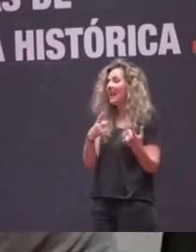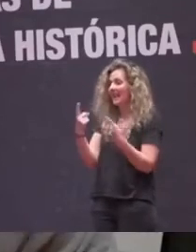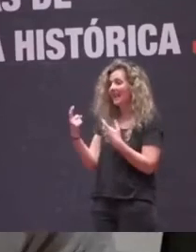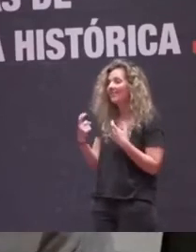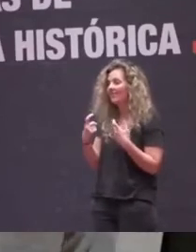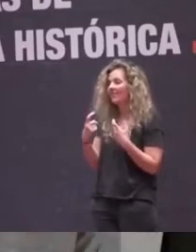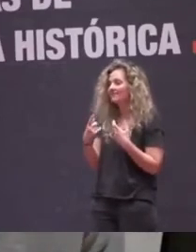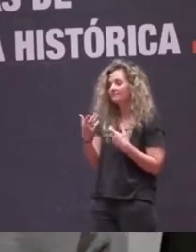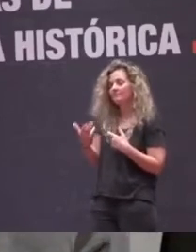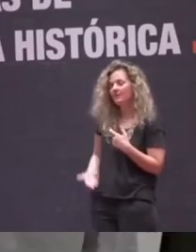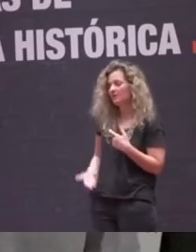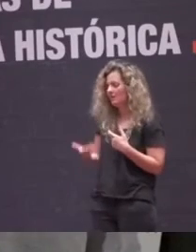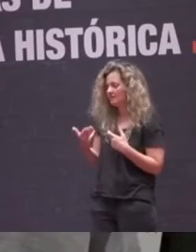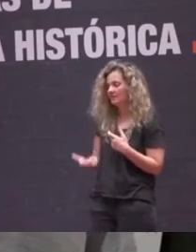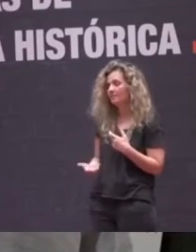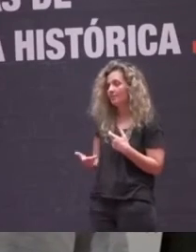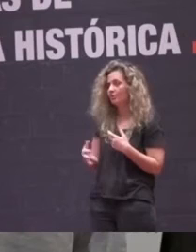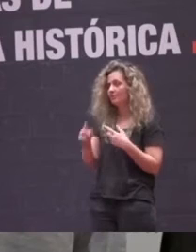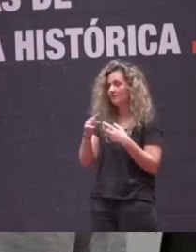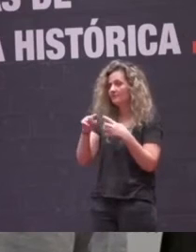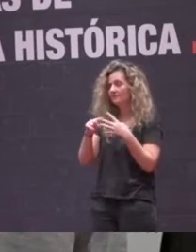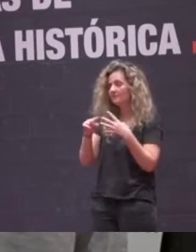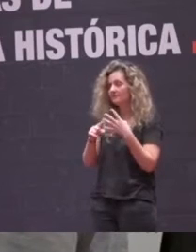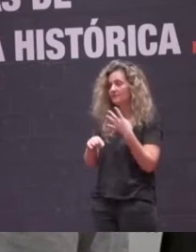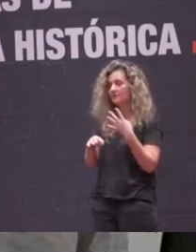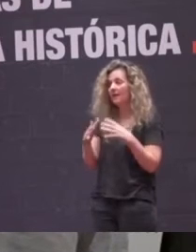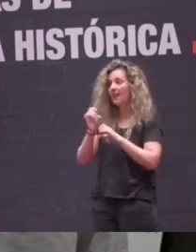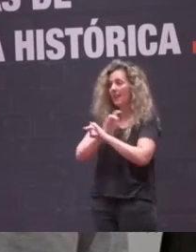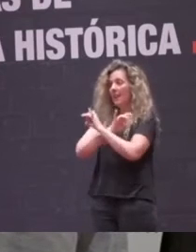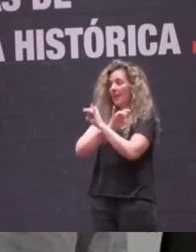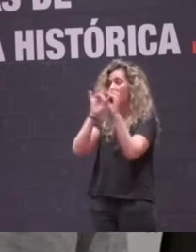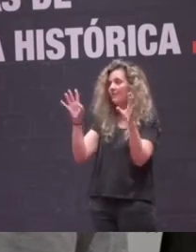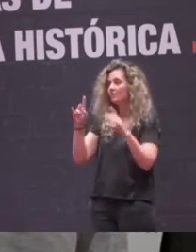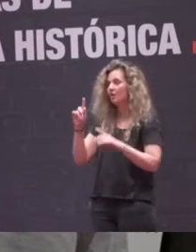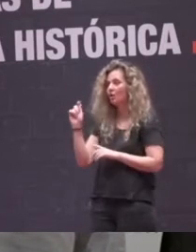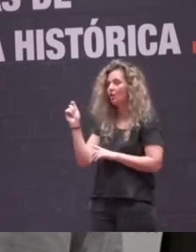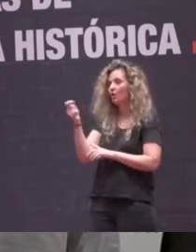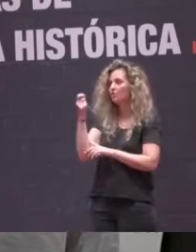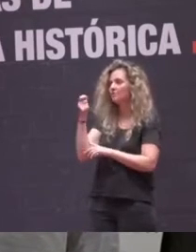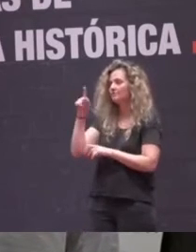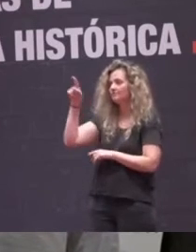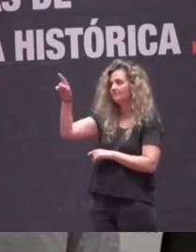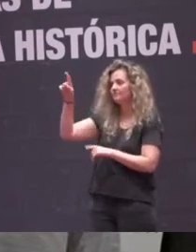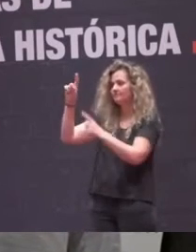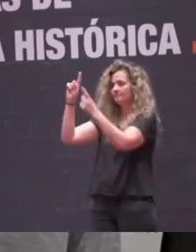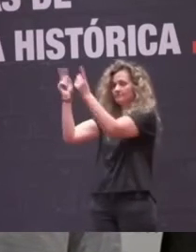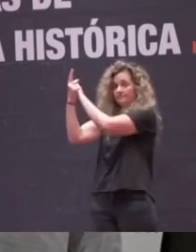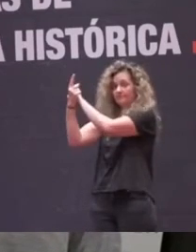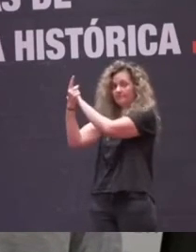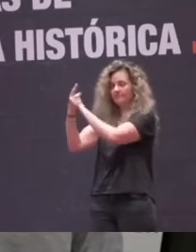das imprescindibles, claramente, non? Bueno, conseguiu mudar esa posición en Madrid.